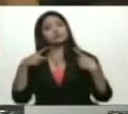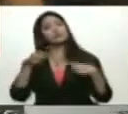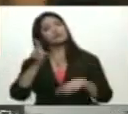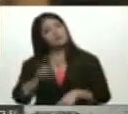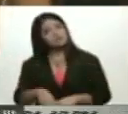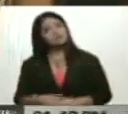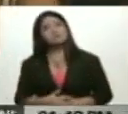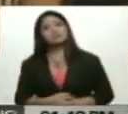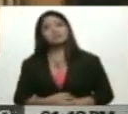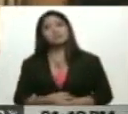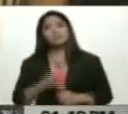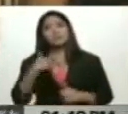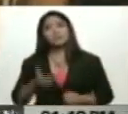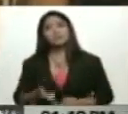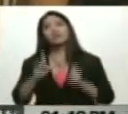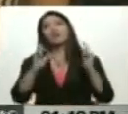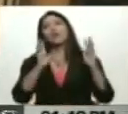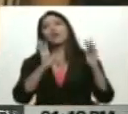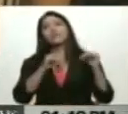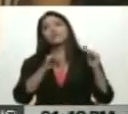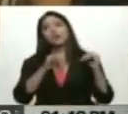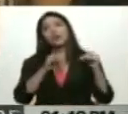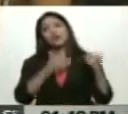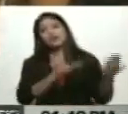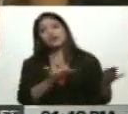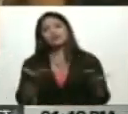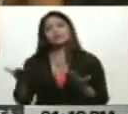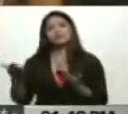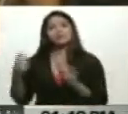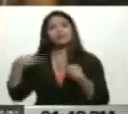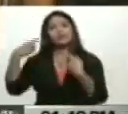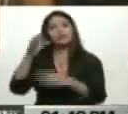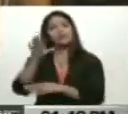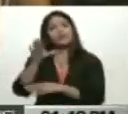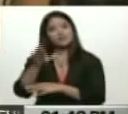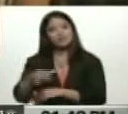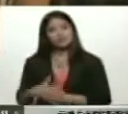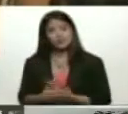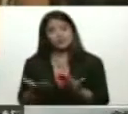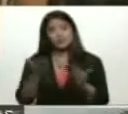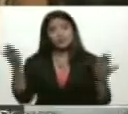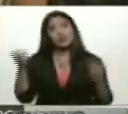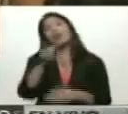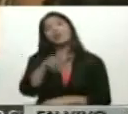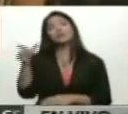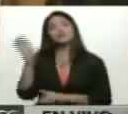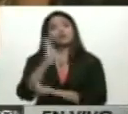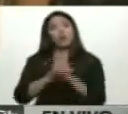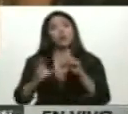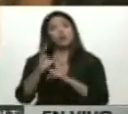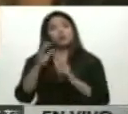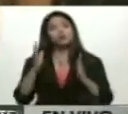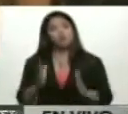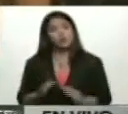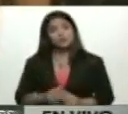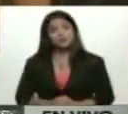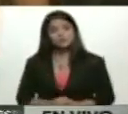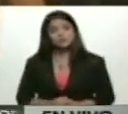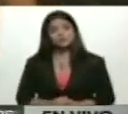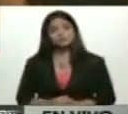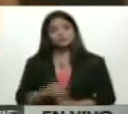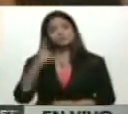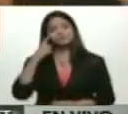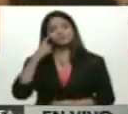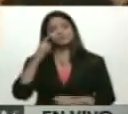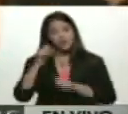también nos permite la esperanza de un devenir son los cultores y las culturas sin duda alguna quienes sostienen la